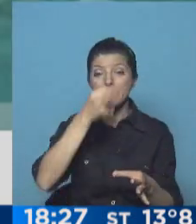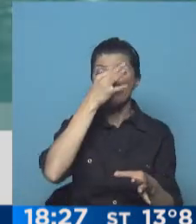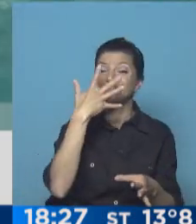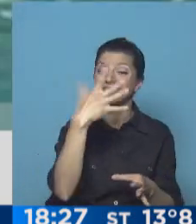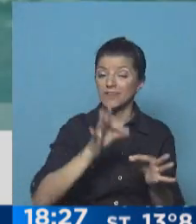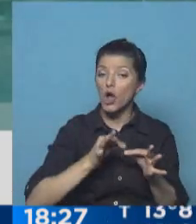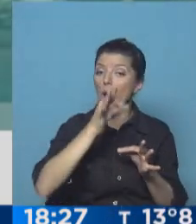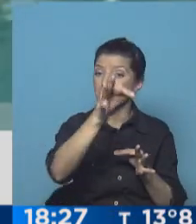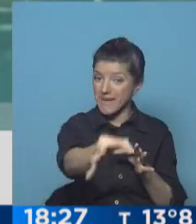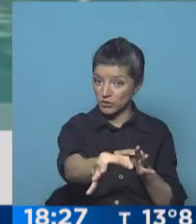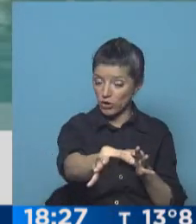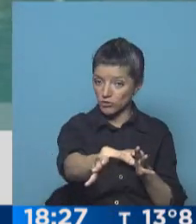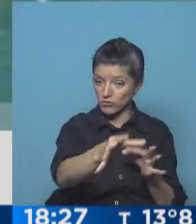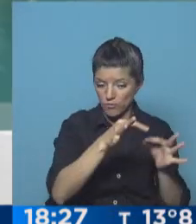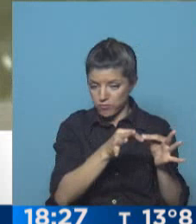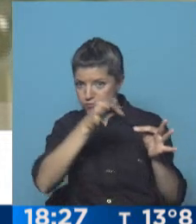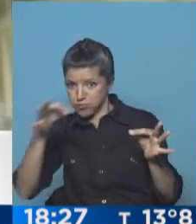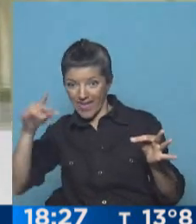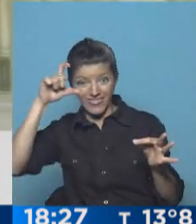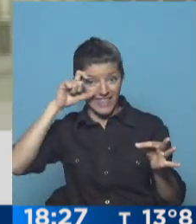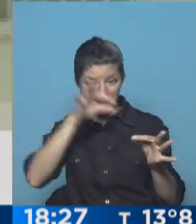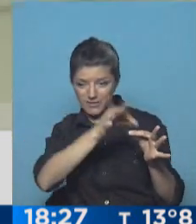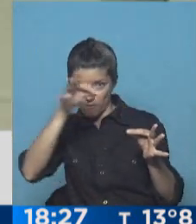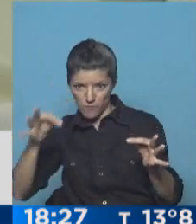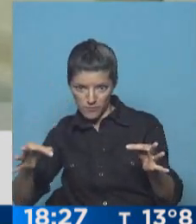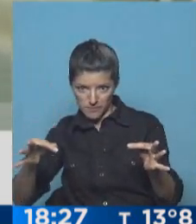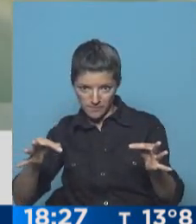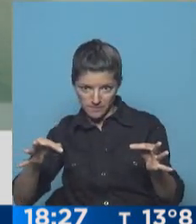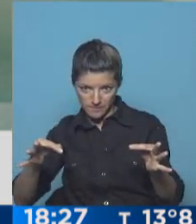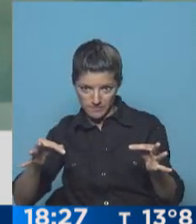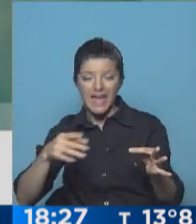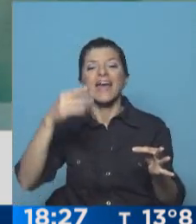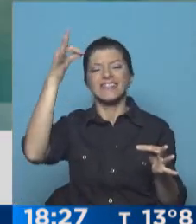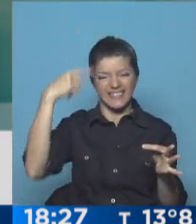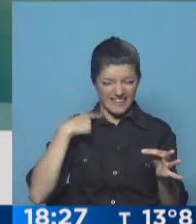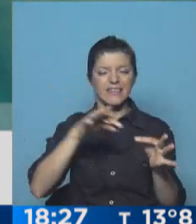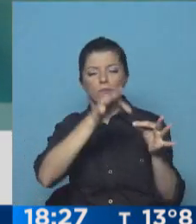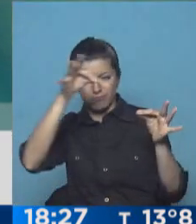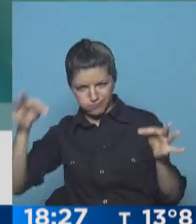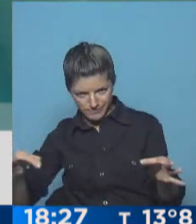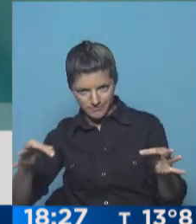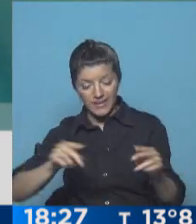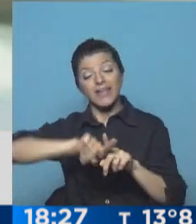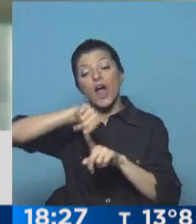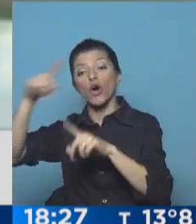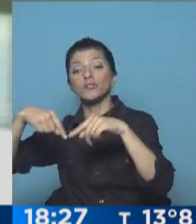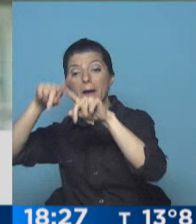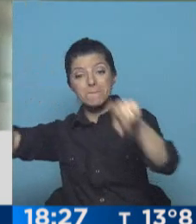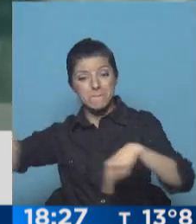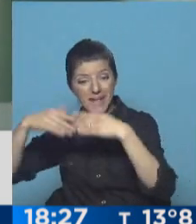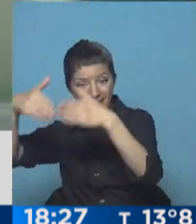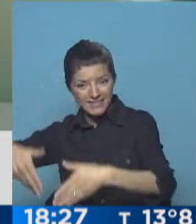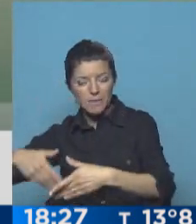metros de largo por 10 metros de ancho, por 13 metros de ancho, y una pileta de